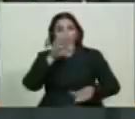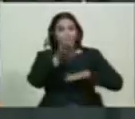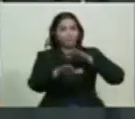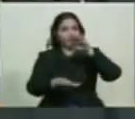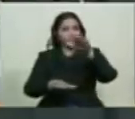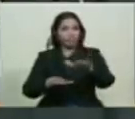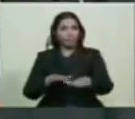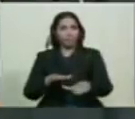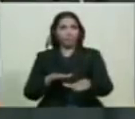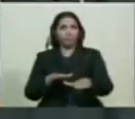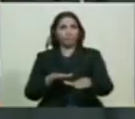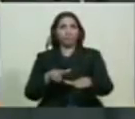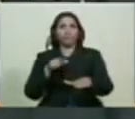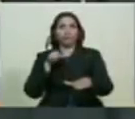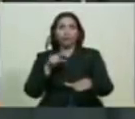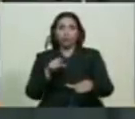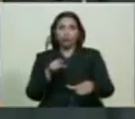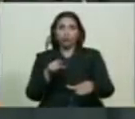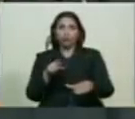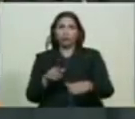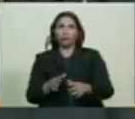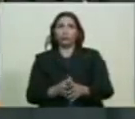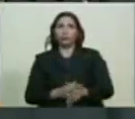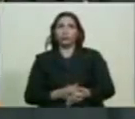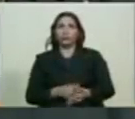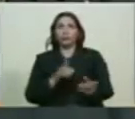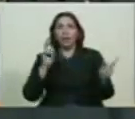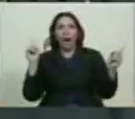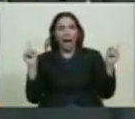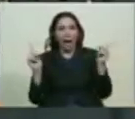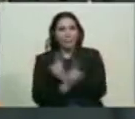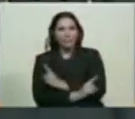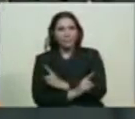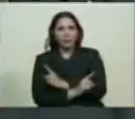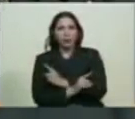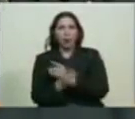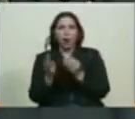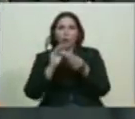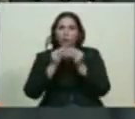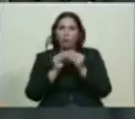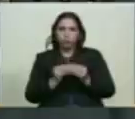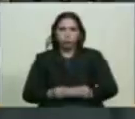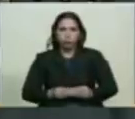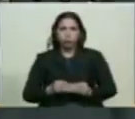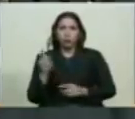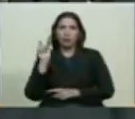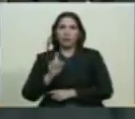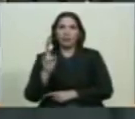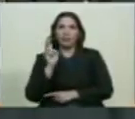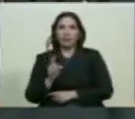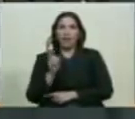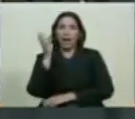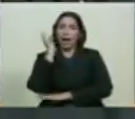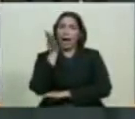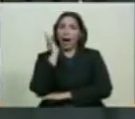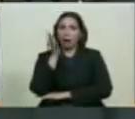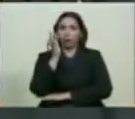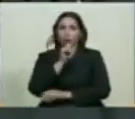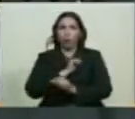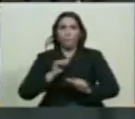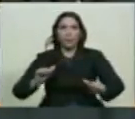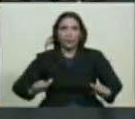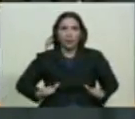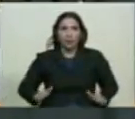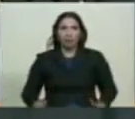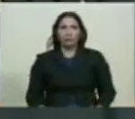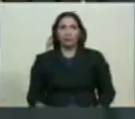los nombramientos, los cambios, las renovaciones necesarias, cada acto militar de